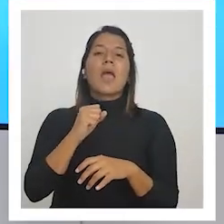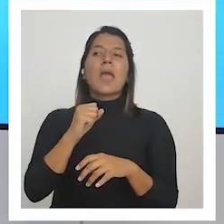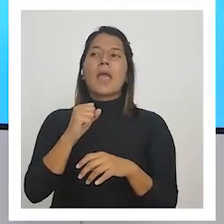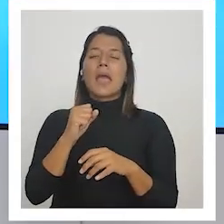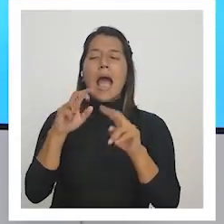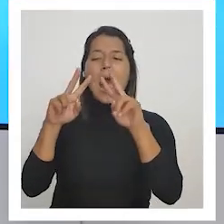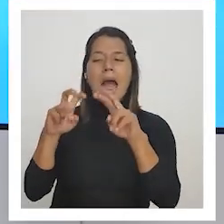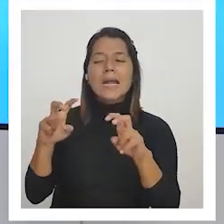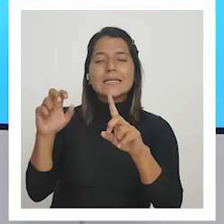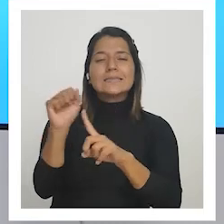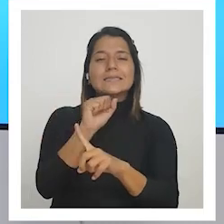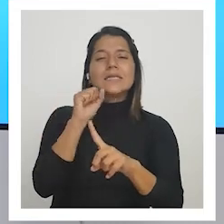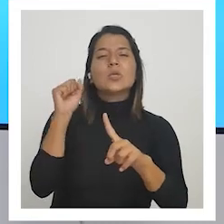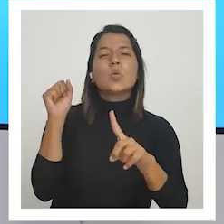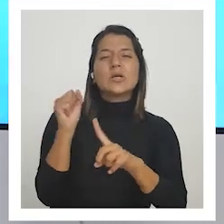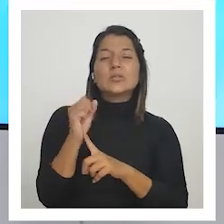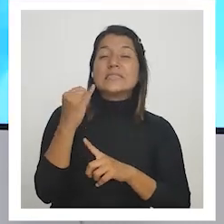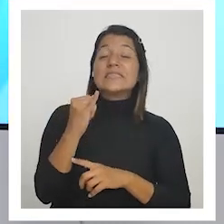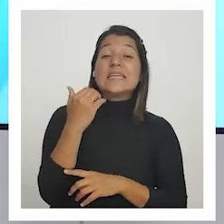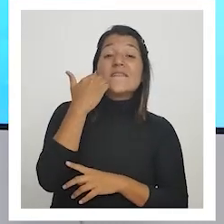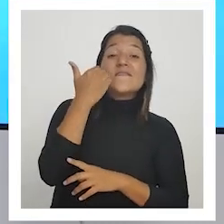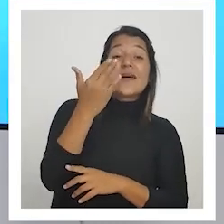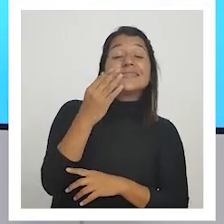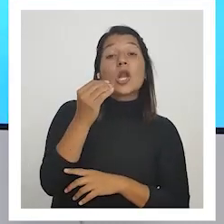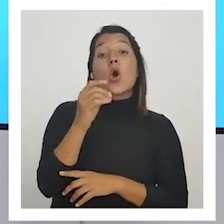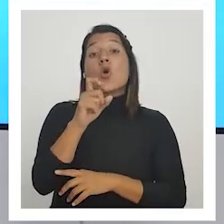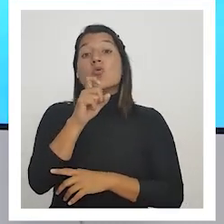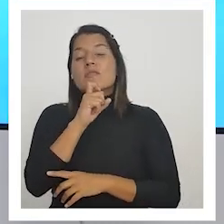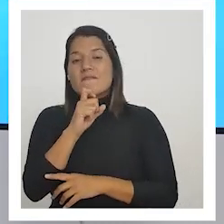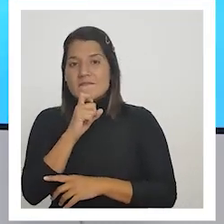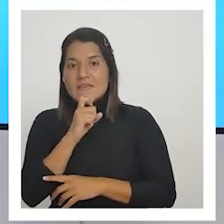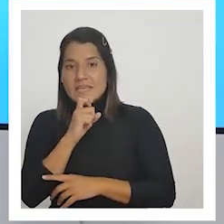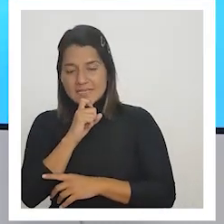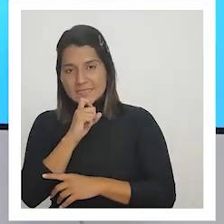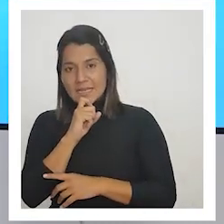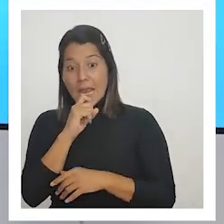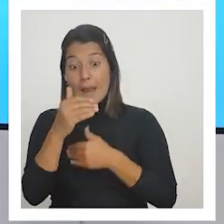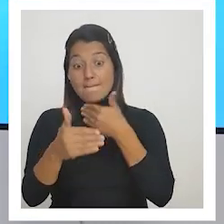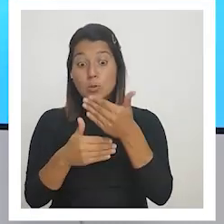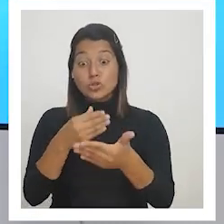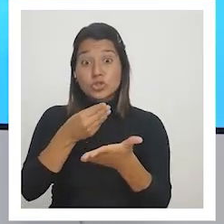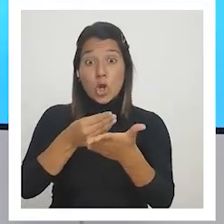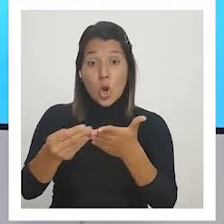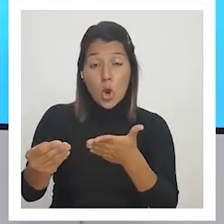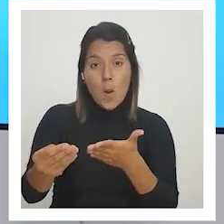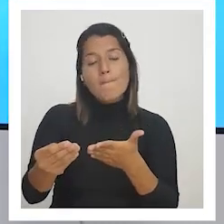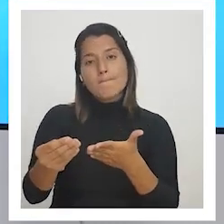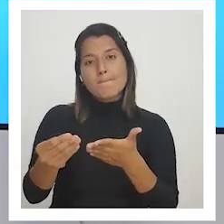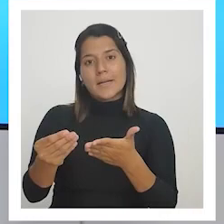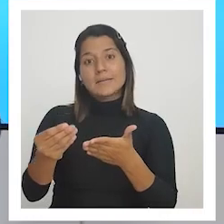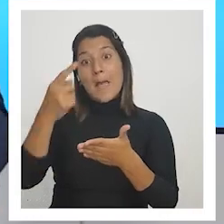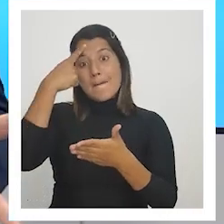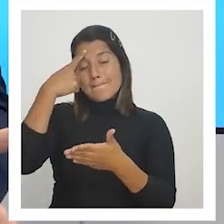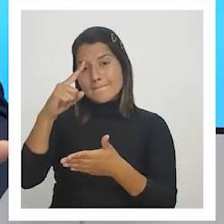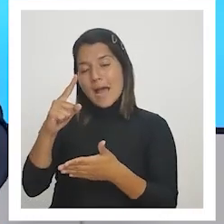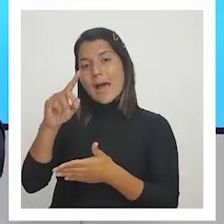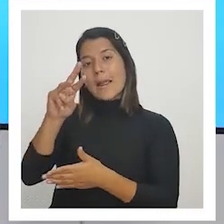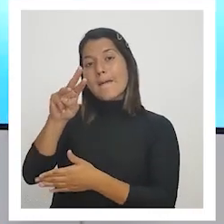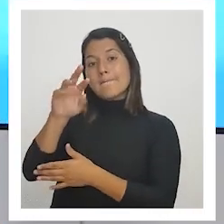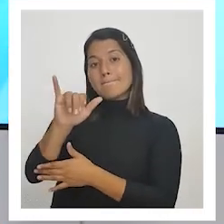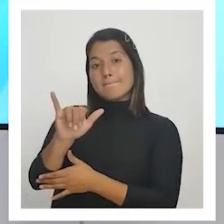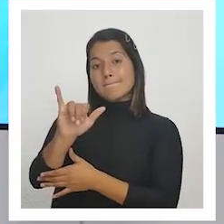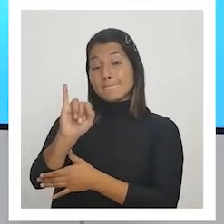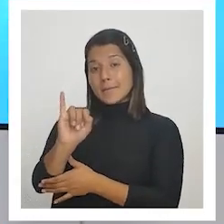difícil estamos haciendo la vida a los pequeños y medianos emprendedores que quieren venderle servicios al Estado, por